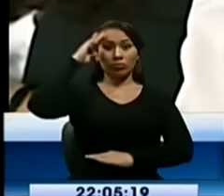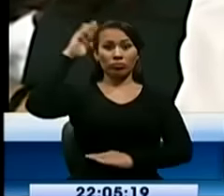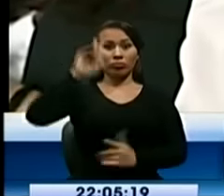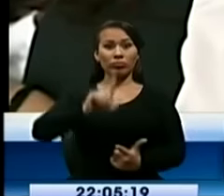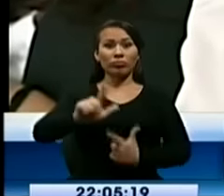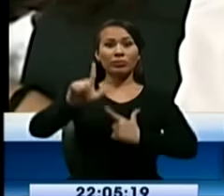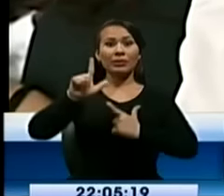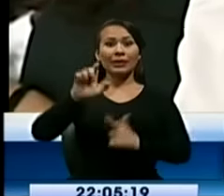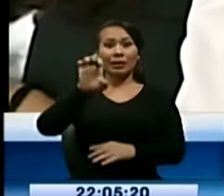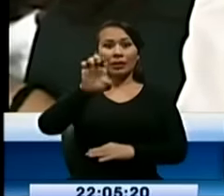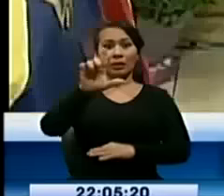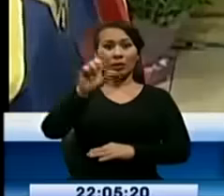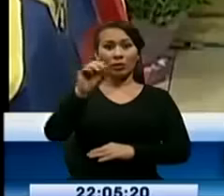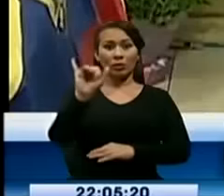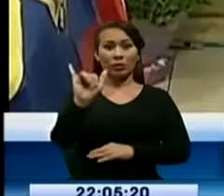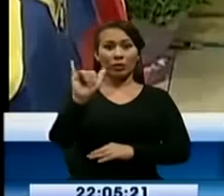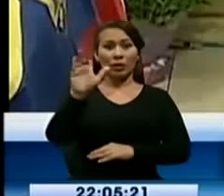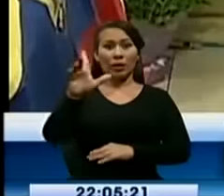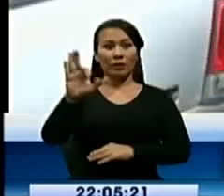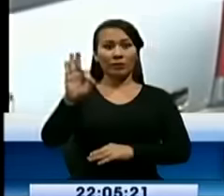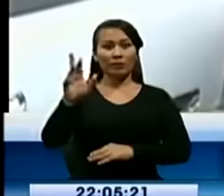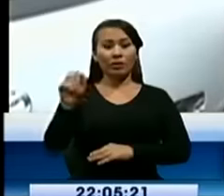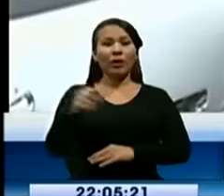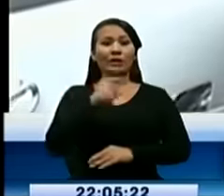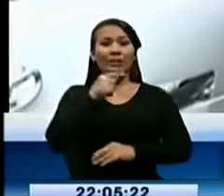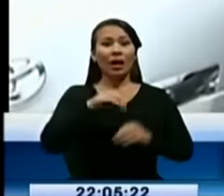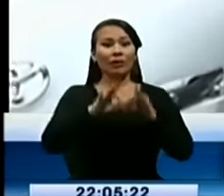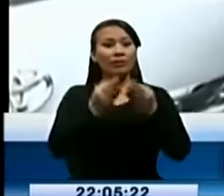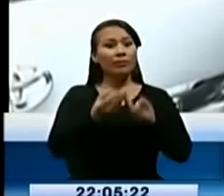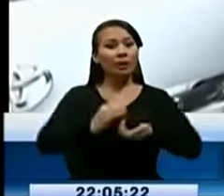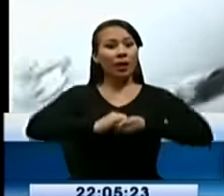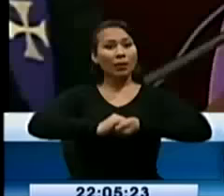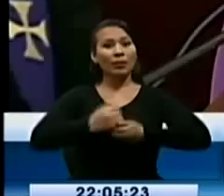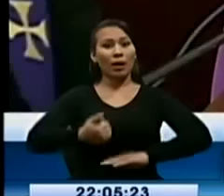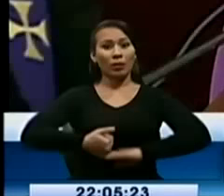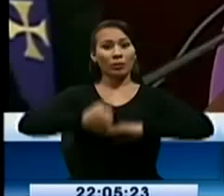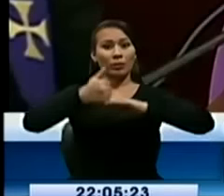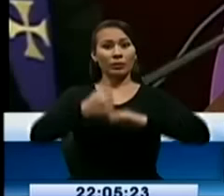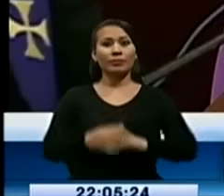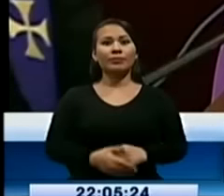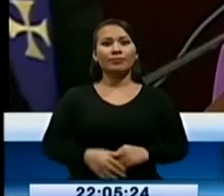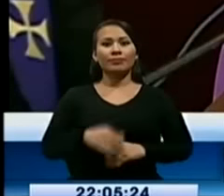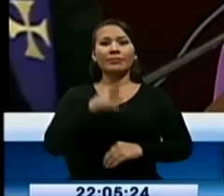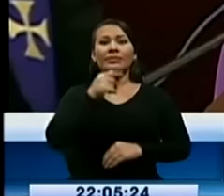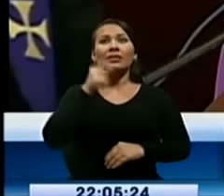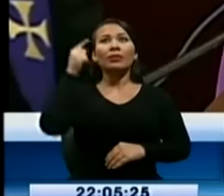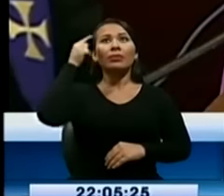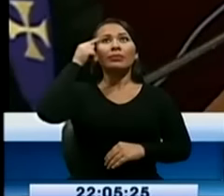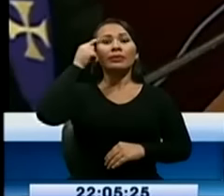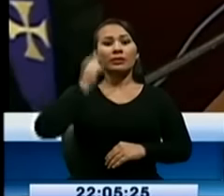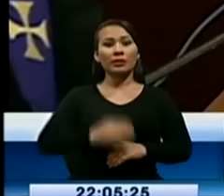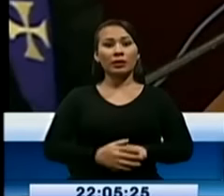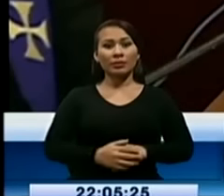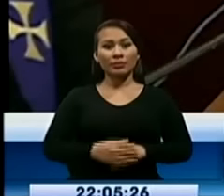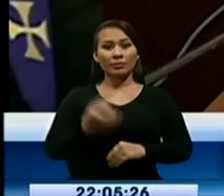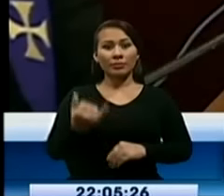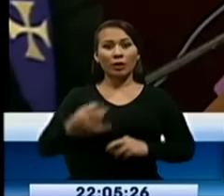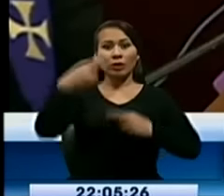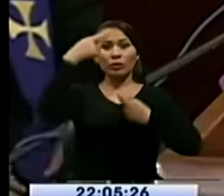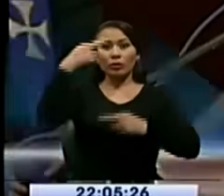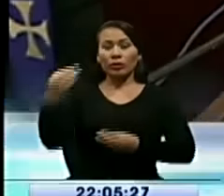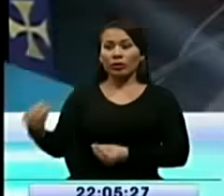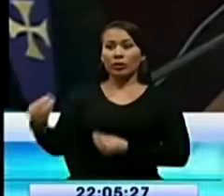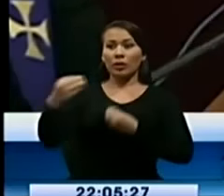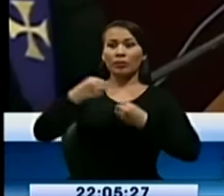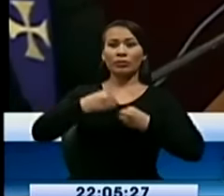en Parcayacu, con la presencia de familiares, amigos y autoridades. ¿Quién iba a pensar esta noticia que a todos